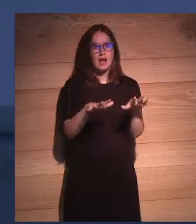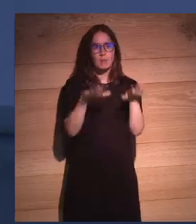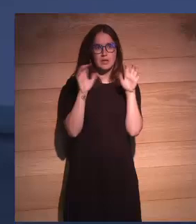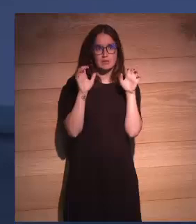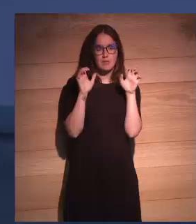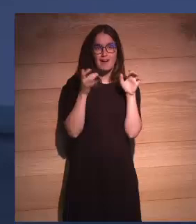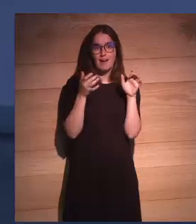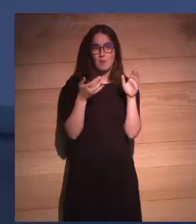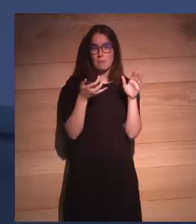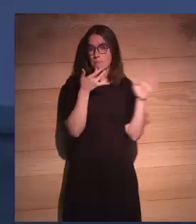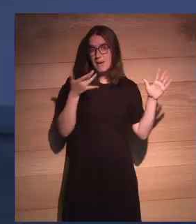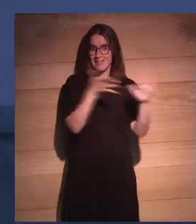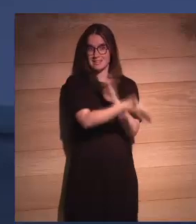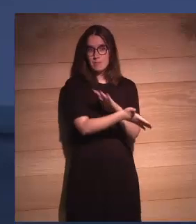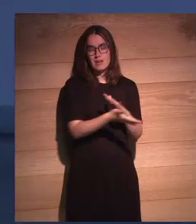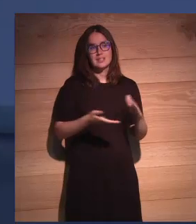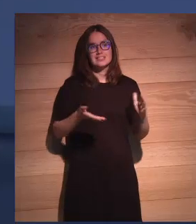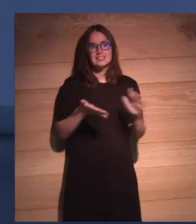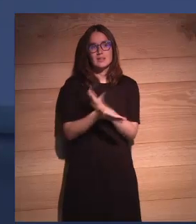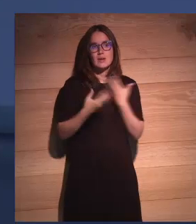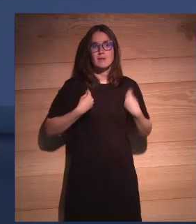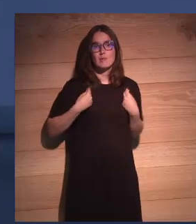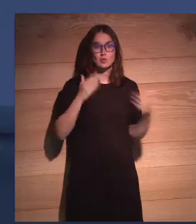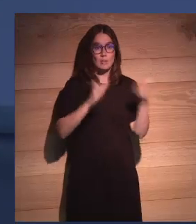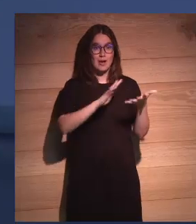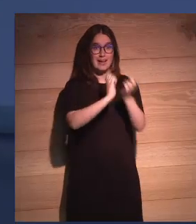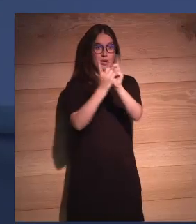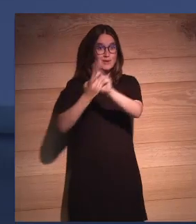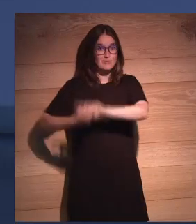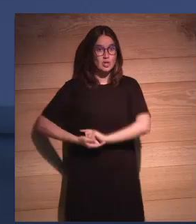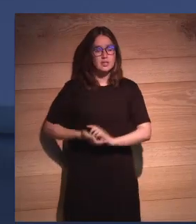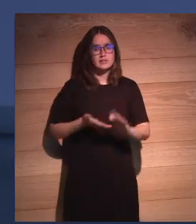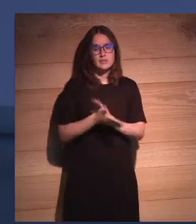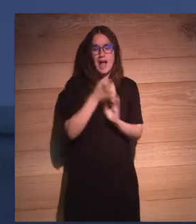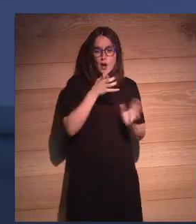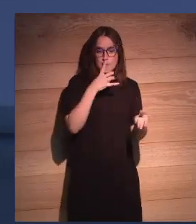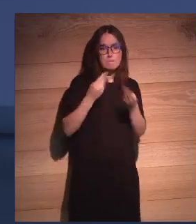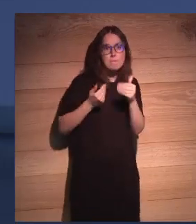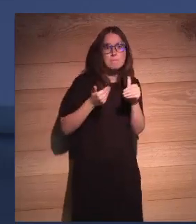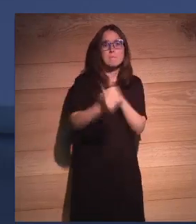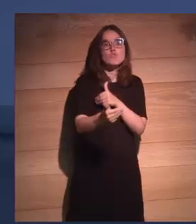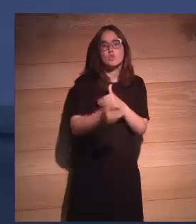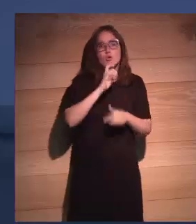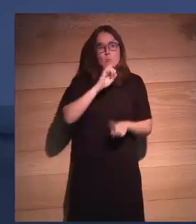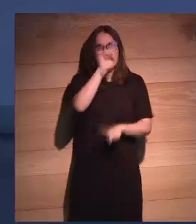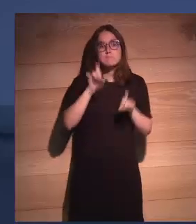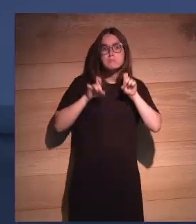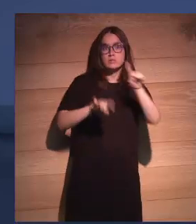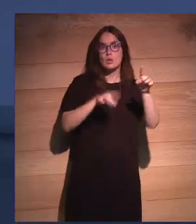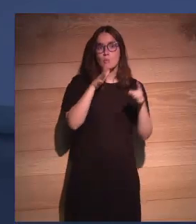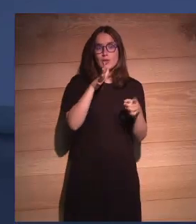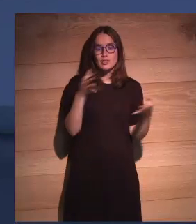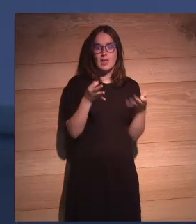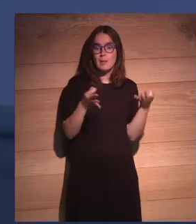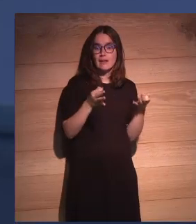aprendizaje permanente, vivimos en una era de cambio y lo que no podemos anticipar ahora mismo es el futuro. Por eso hay que